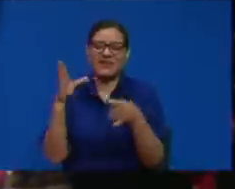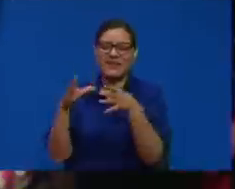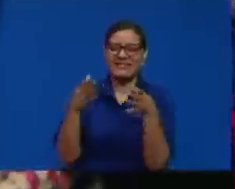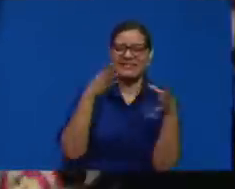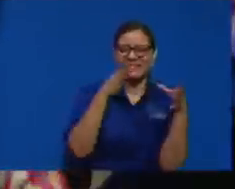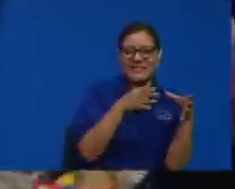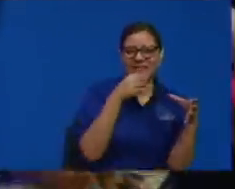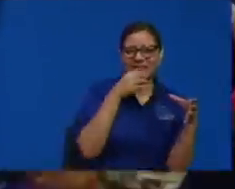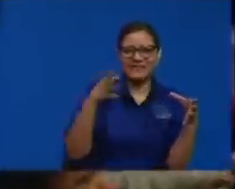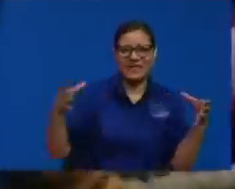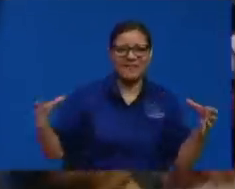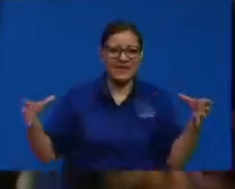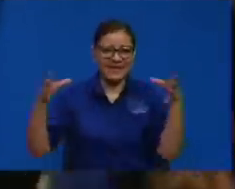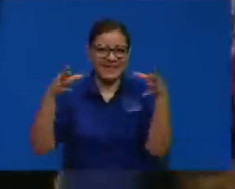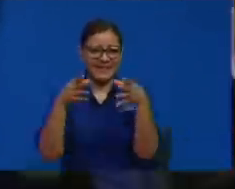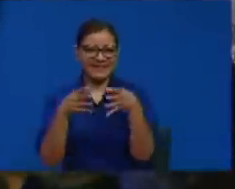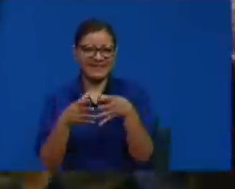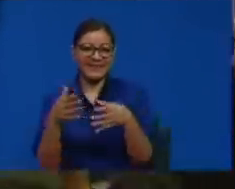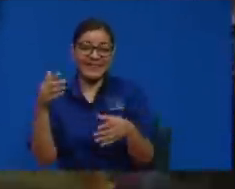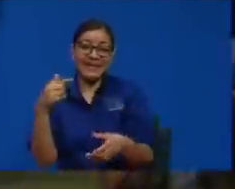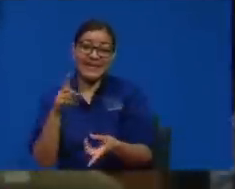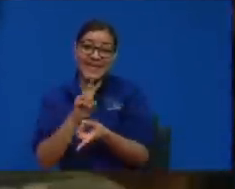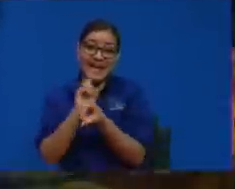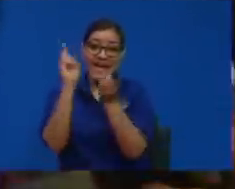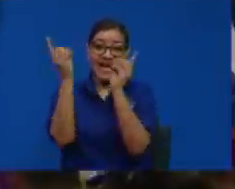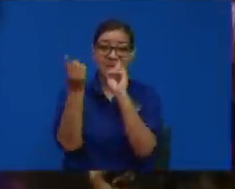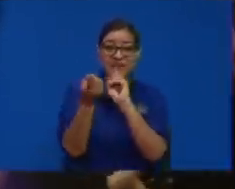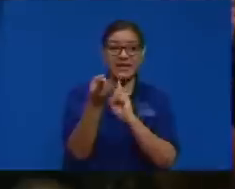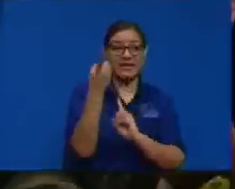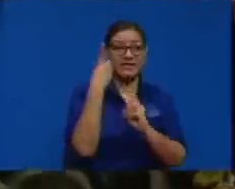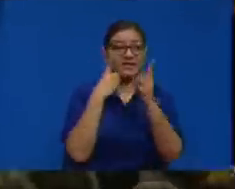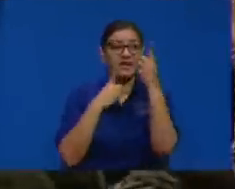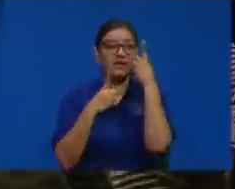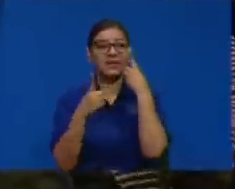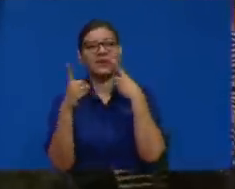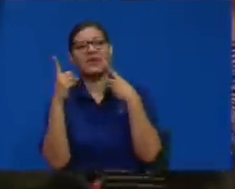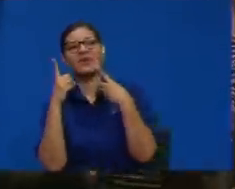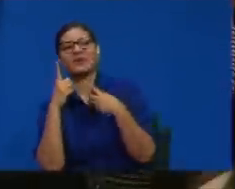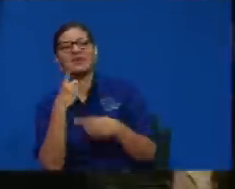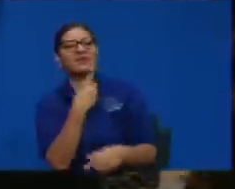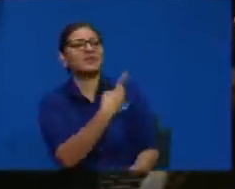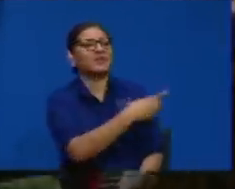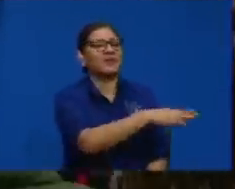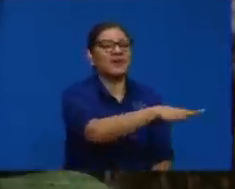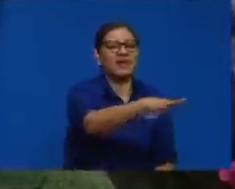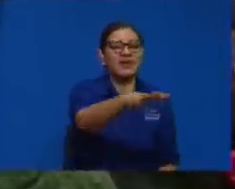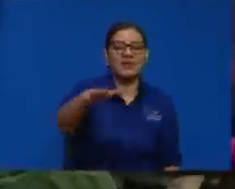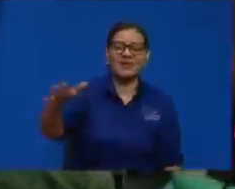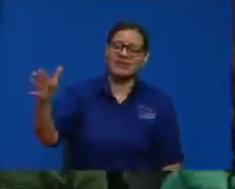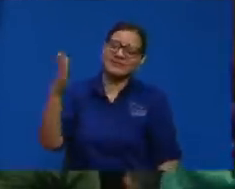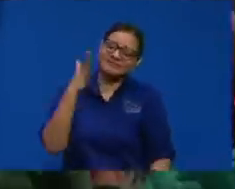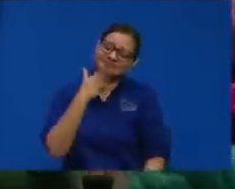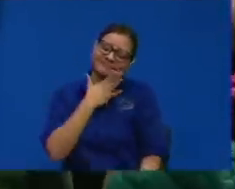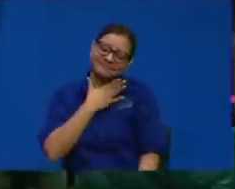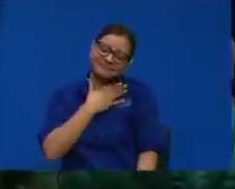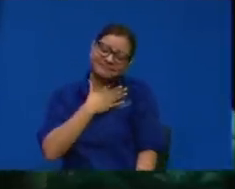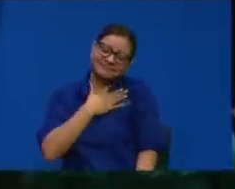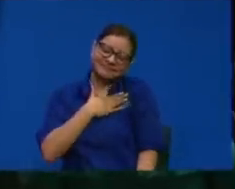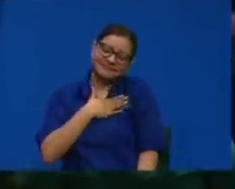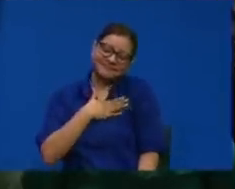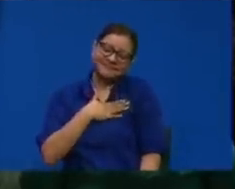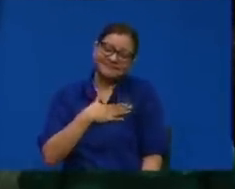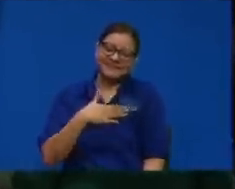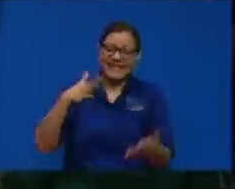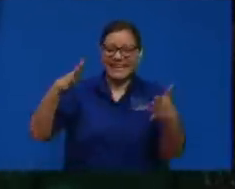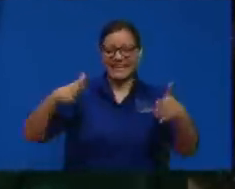los jóvenes y ancianos juntamente. Cambiaré su lloro en gozo y los